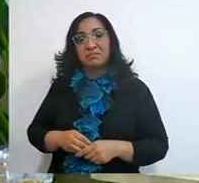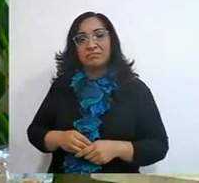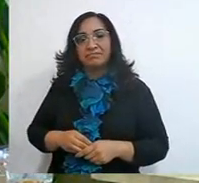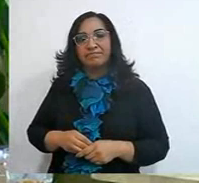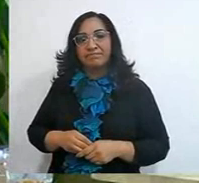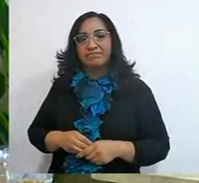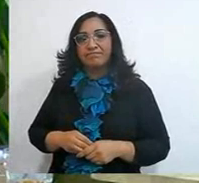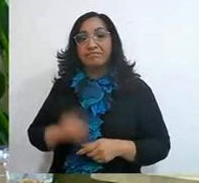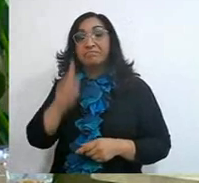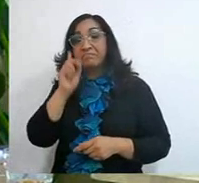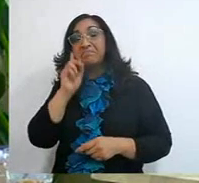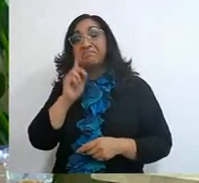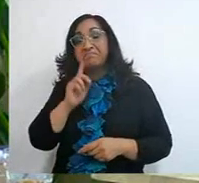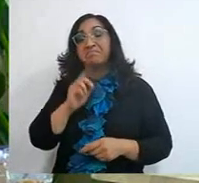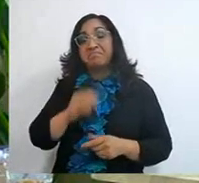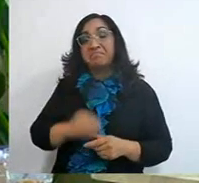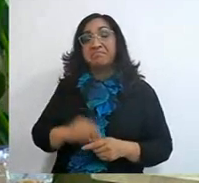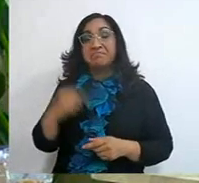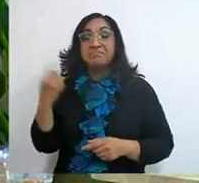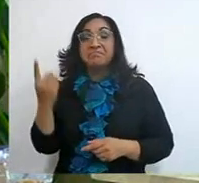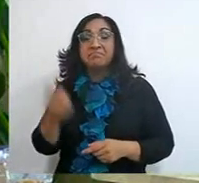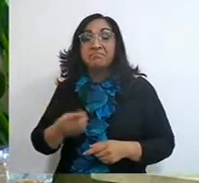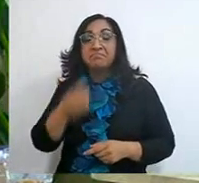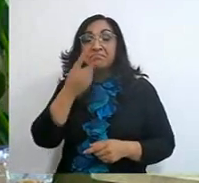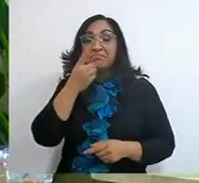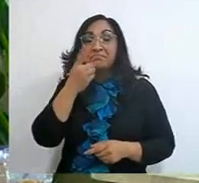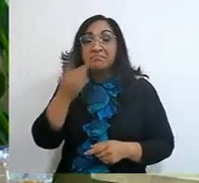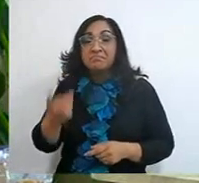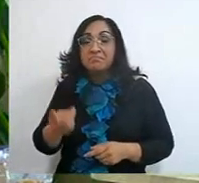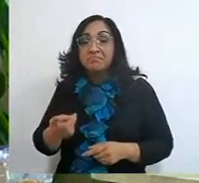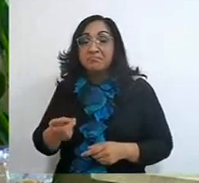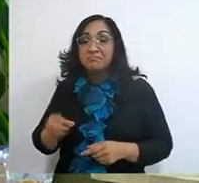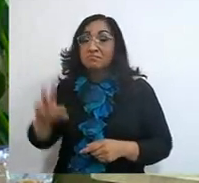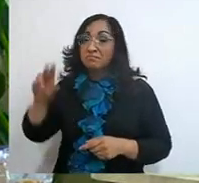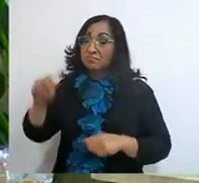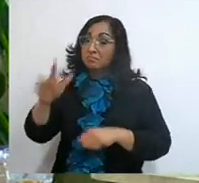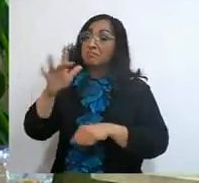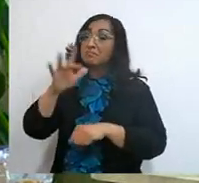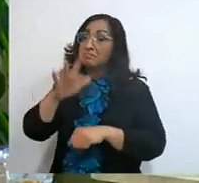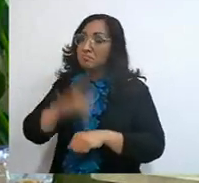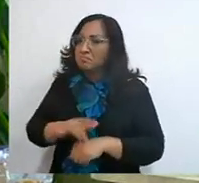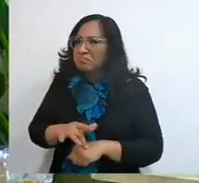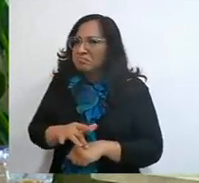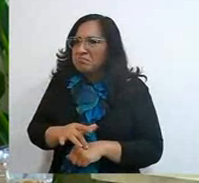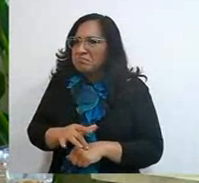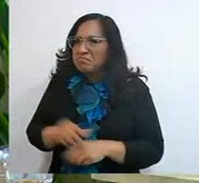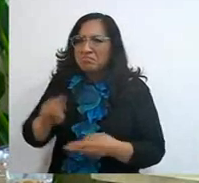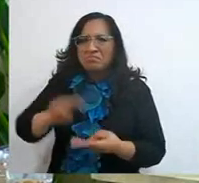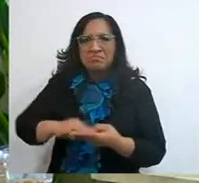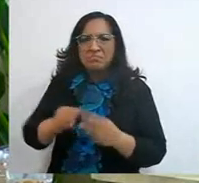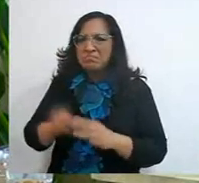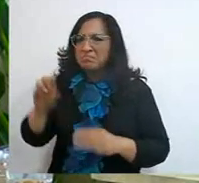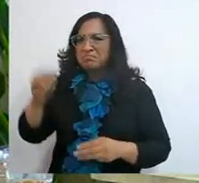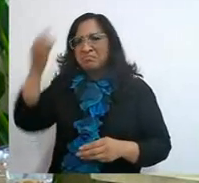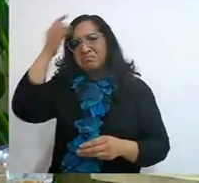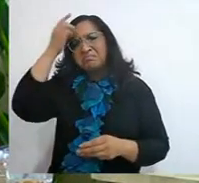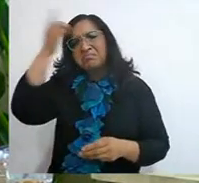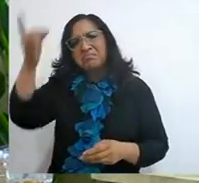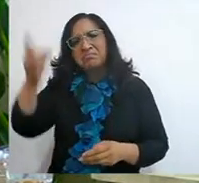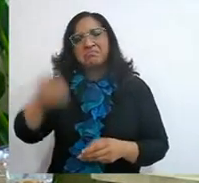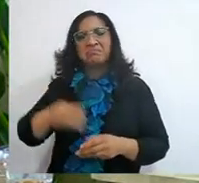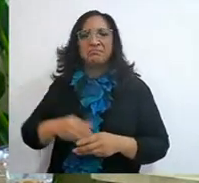Y fue una mujer la que dijo: ni le tocaréis. No sé en qué momento dijo Dios eso, pero ella lo